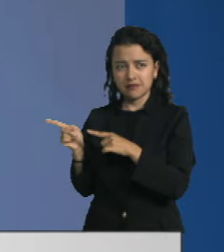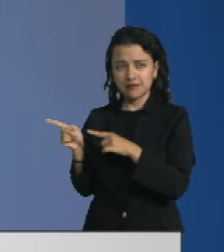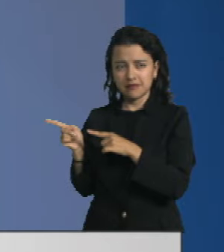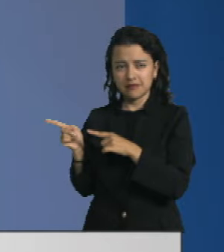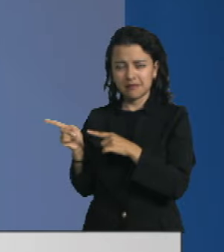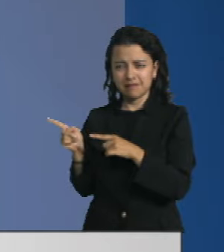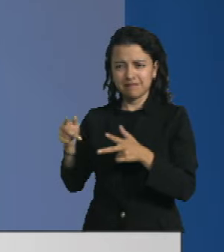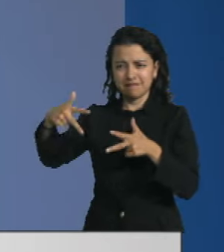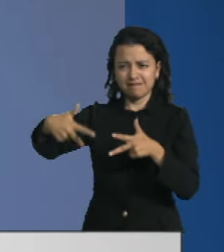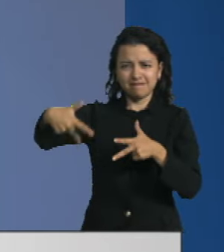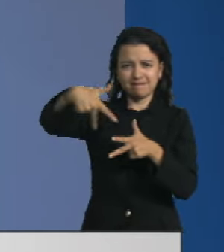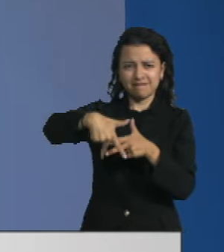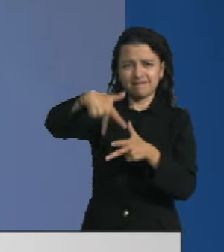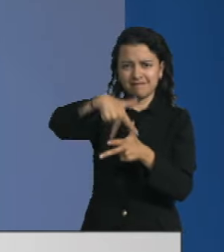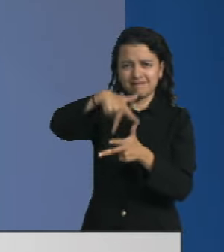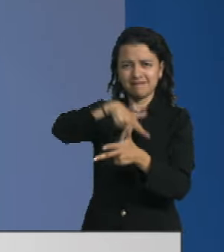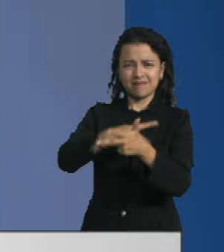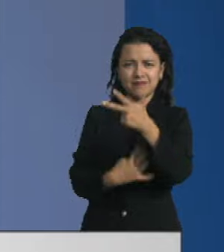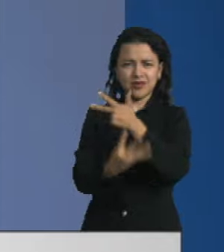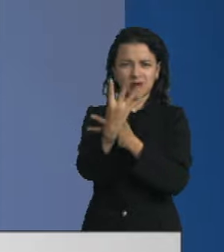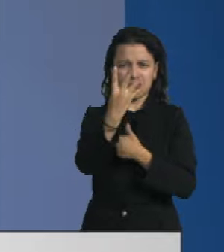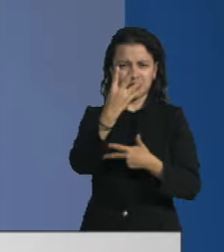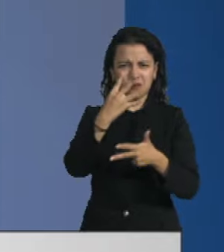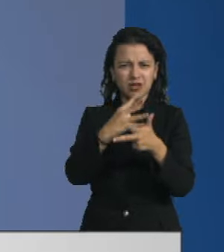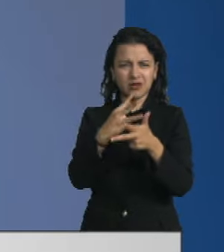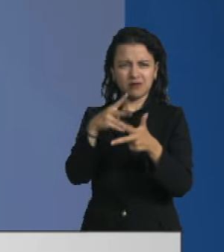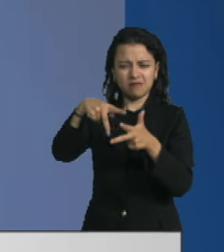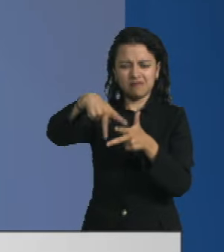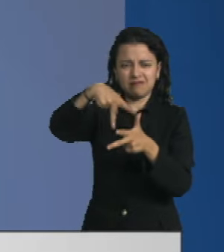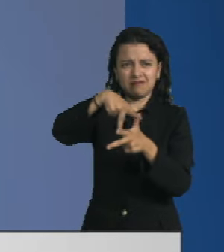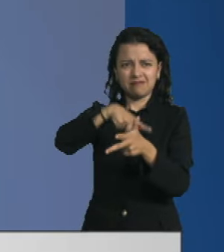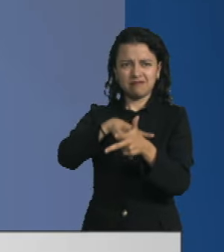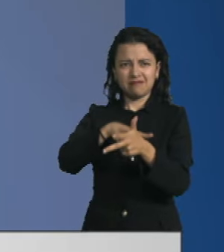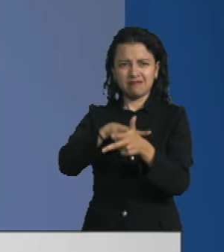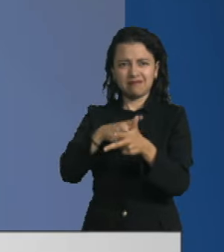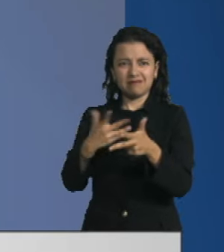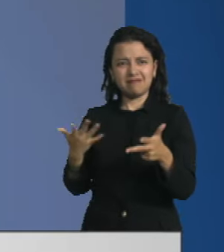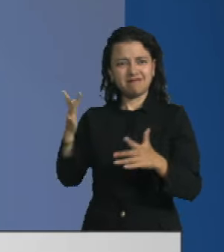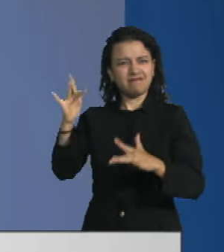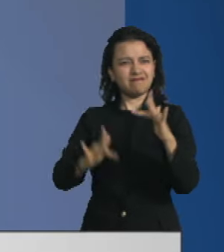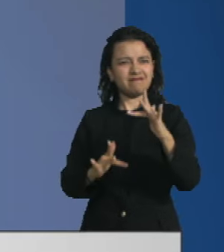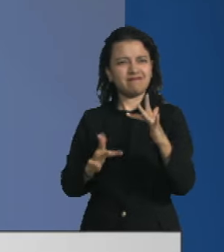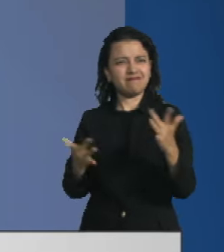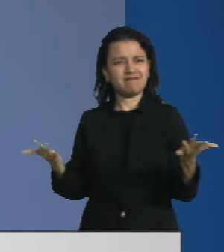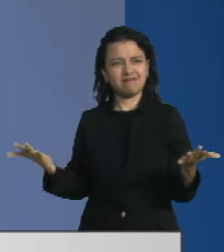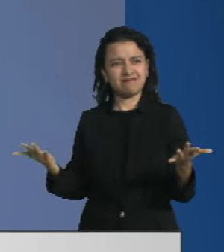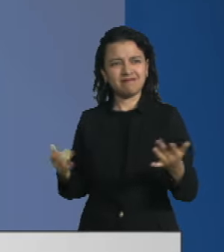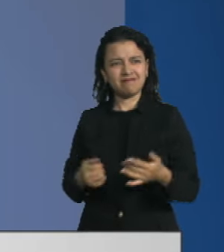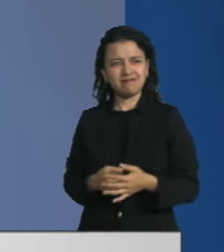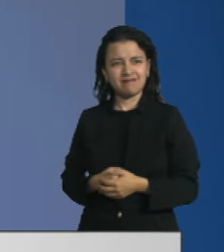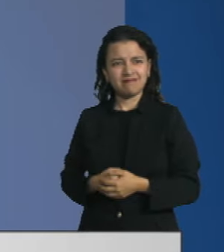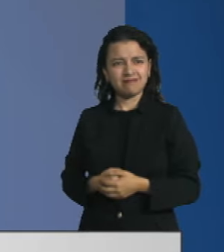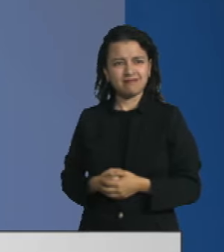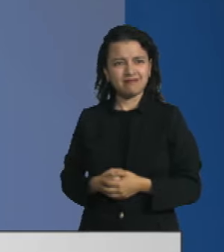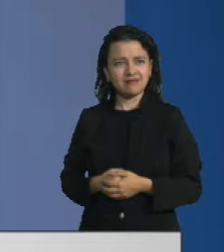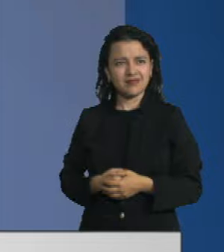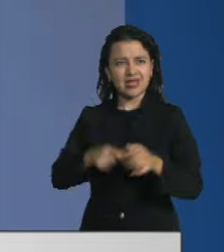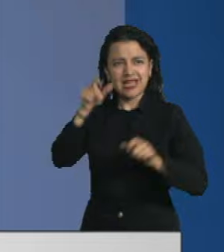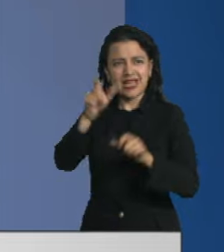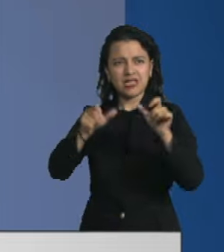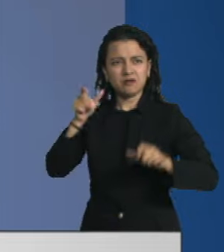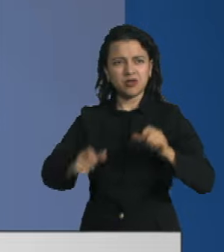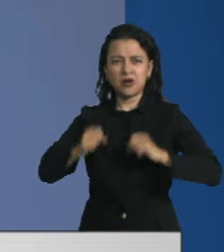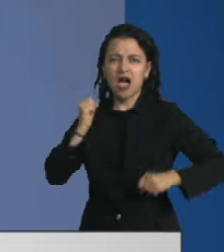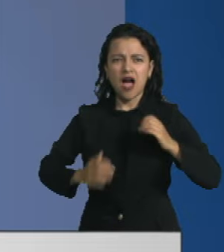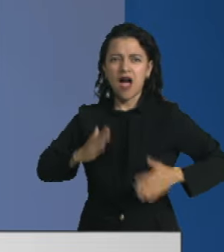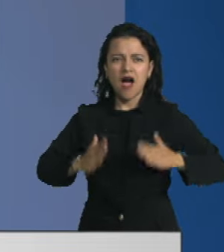la parte trasera colgándose prácticamente de otro de sus cómplices y el otro en la parte delantera de la motocicleta. Arrancan y al momento de